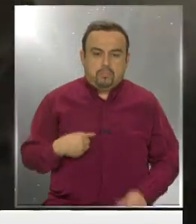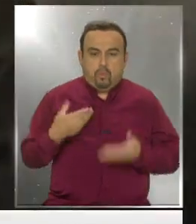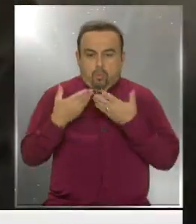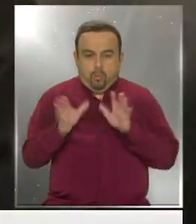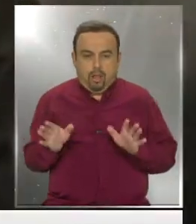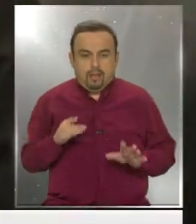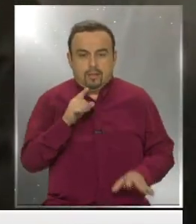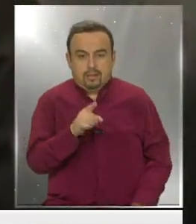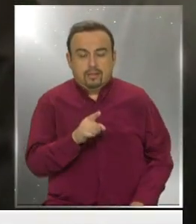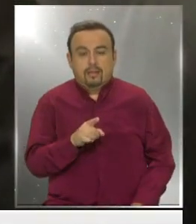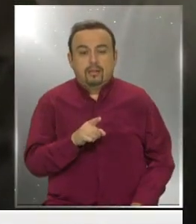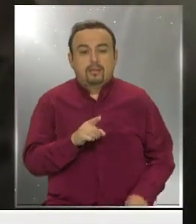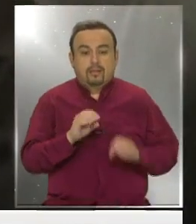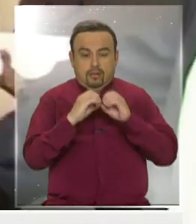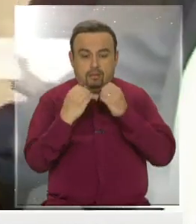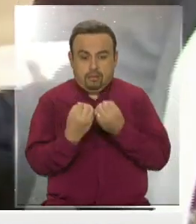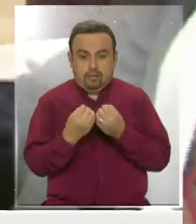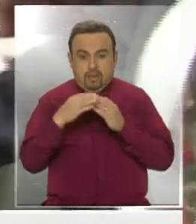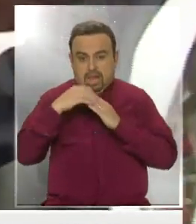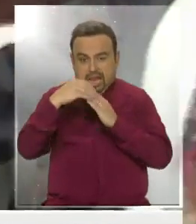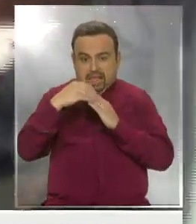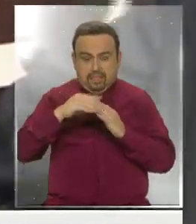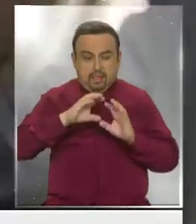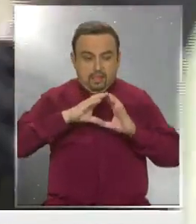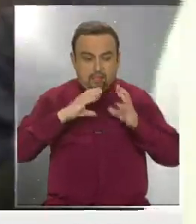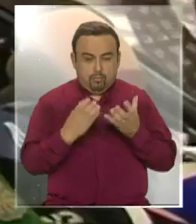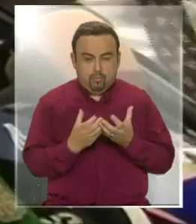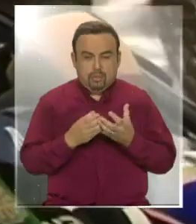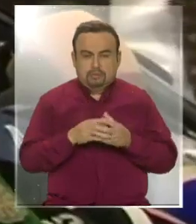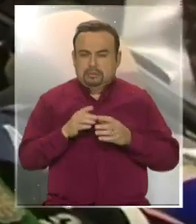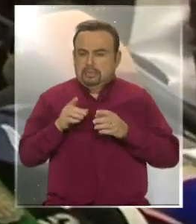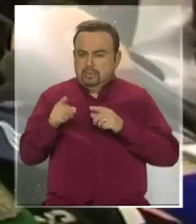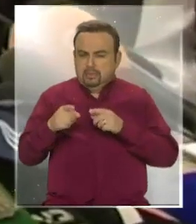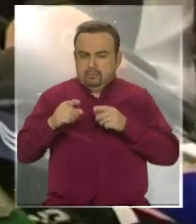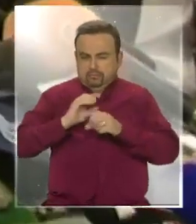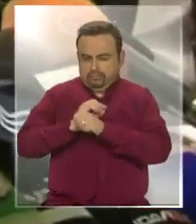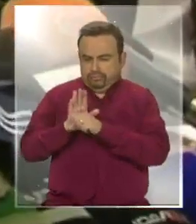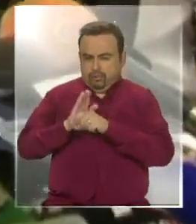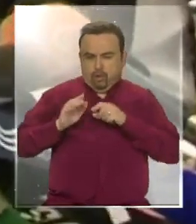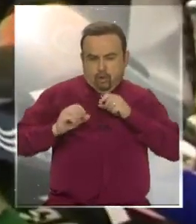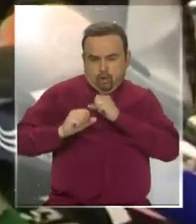Tedros Adhanom deberá seguir siendo uno de los líderes en la batalla contra el coronavirus.